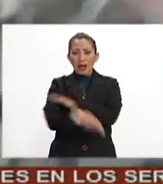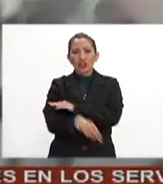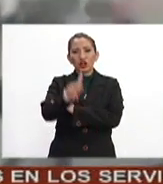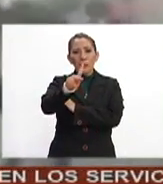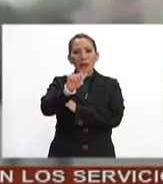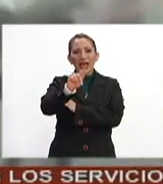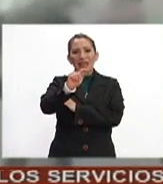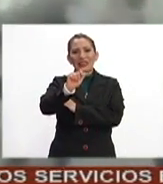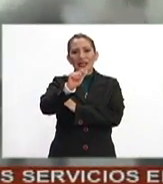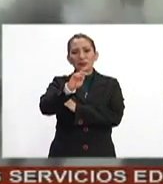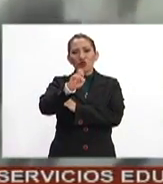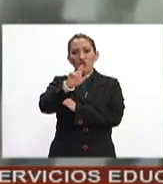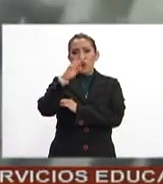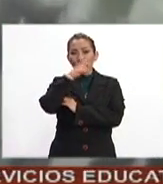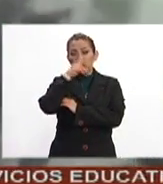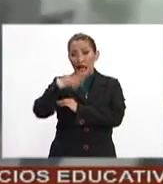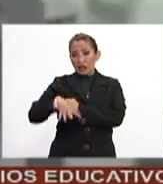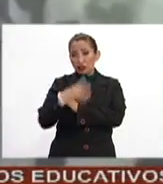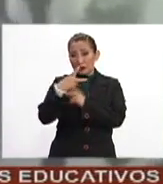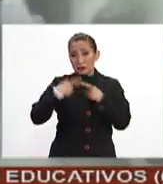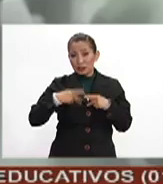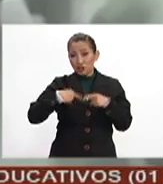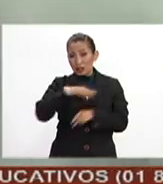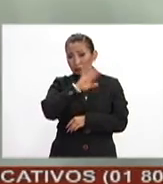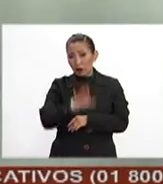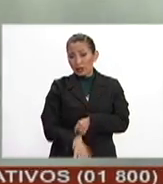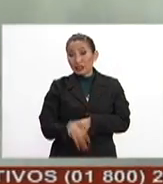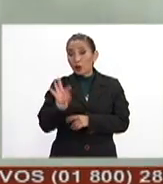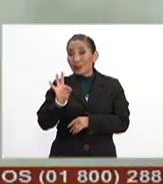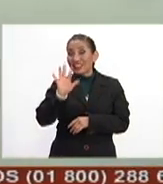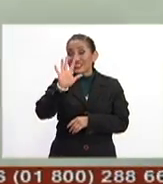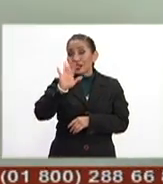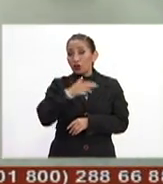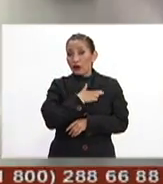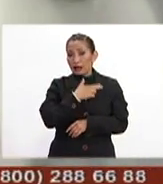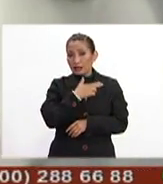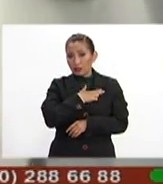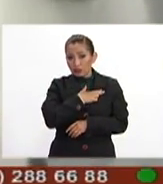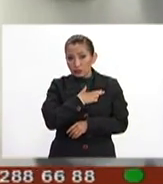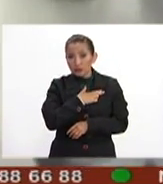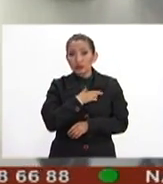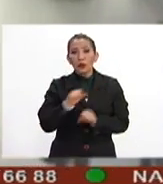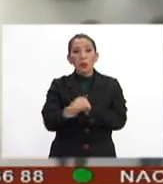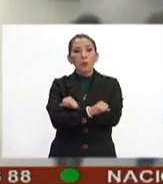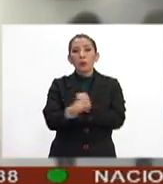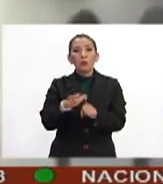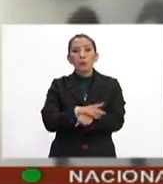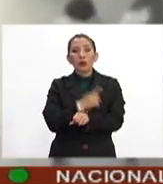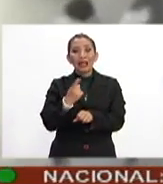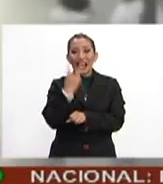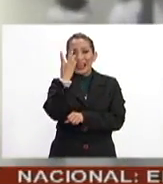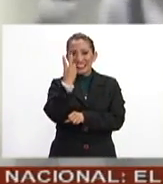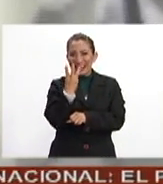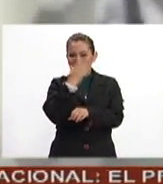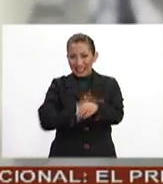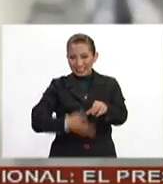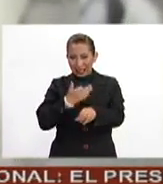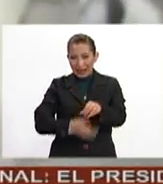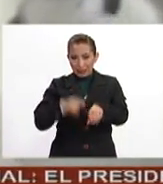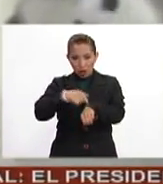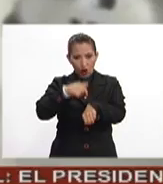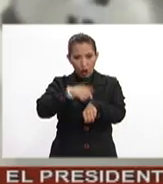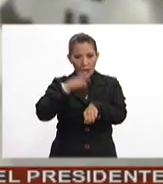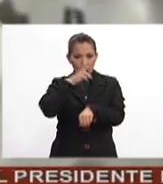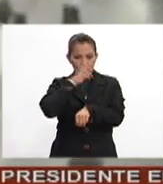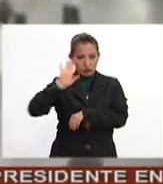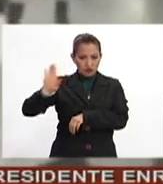San Petersburgo en Rusia dejó al menos 14 personas muertas y 45 heridas. La explosión ocurrió a las 3 de la tarde, hora local